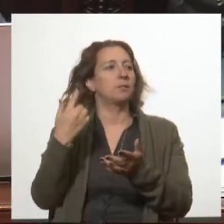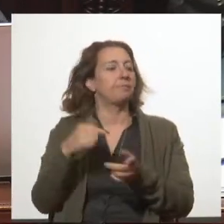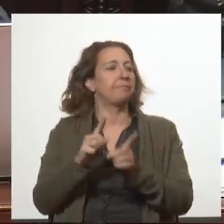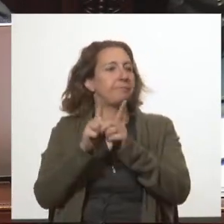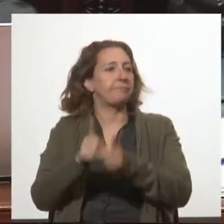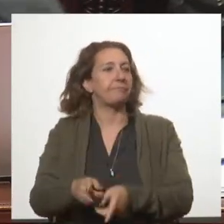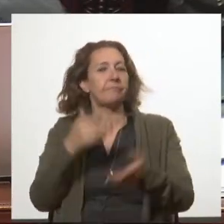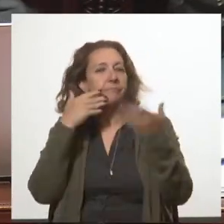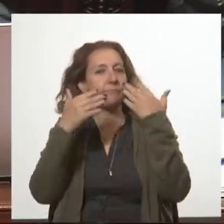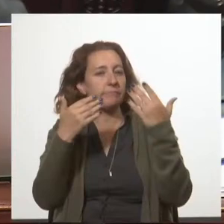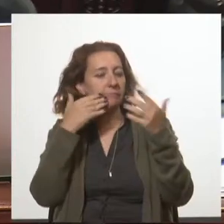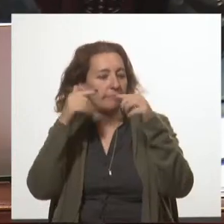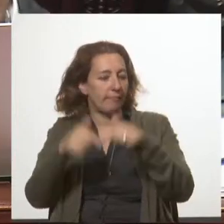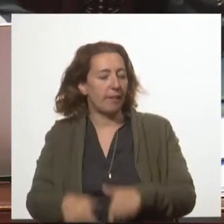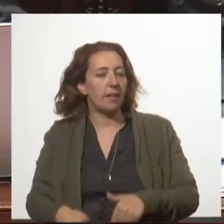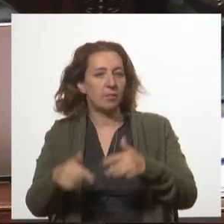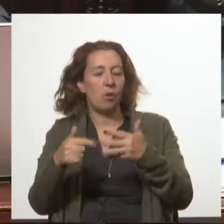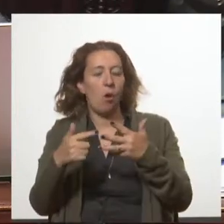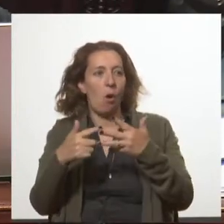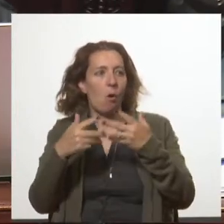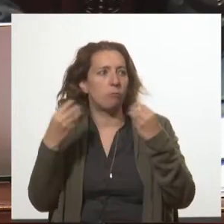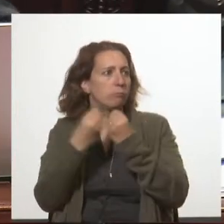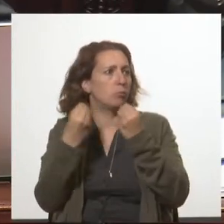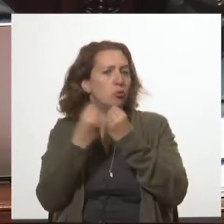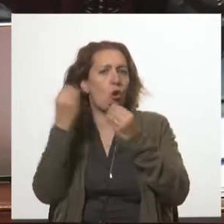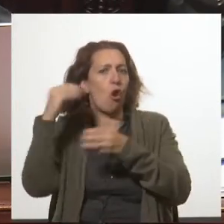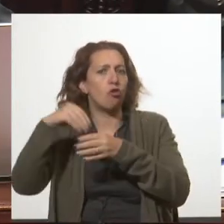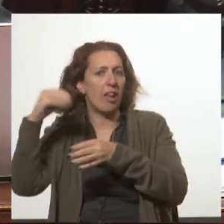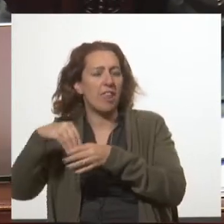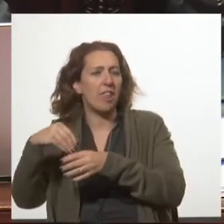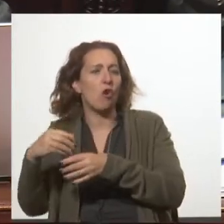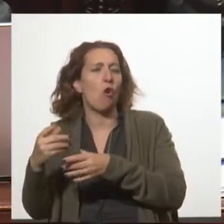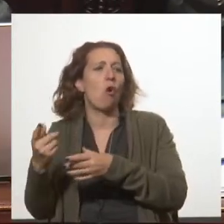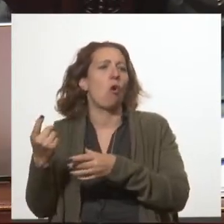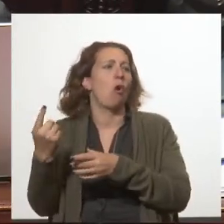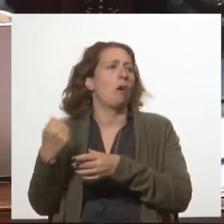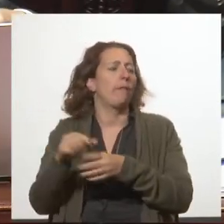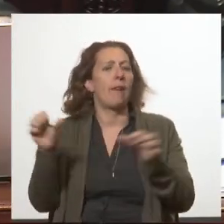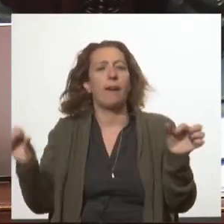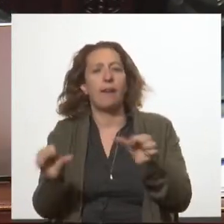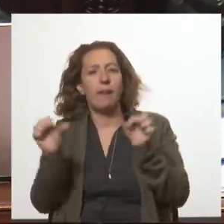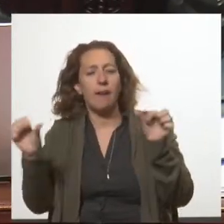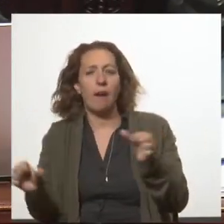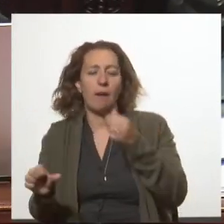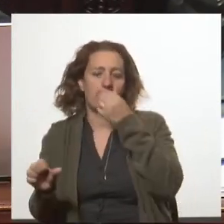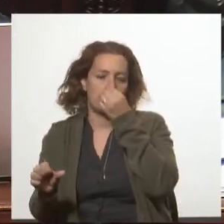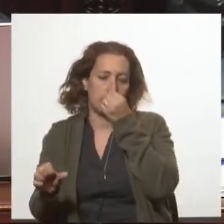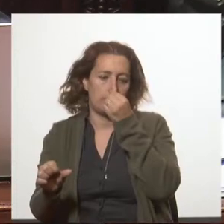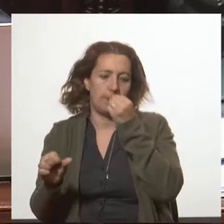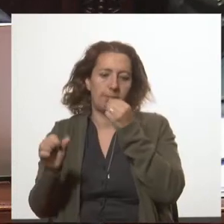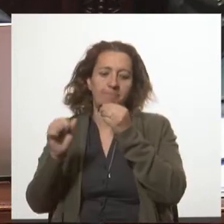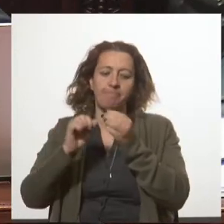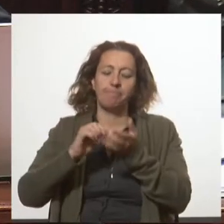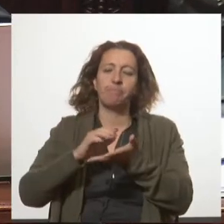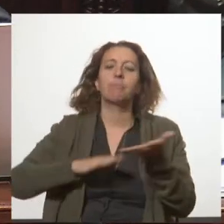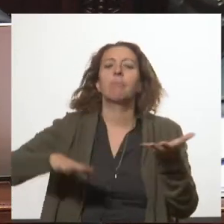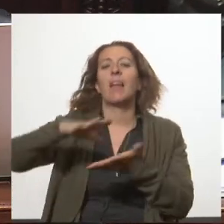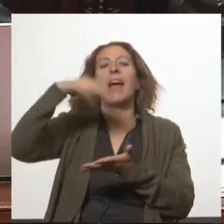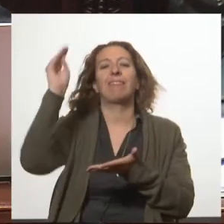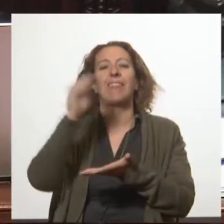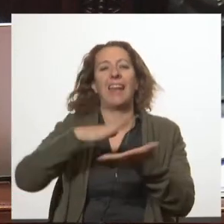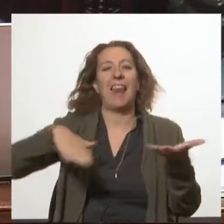hablaba de que esto iba a ser una gran explosión de contenidos que se iban a generar en el ante de arena y van a motivar